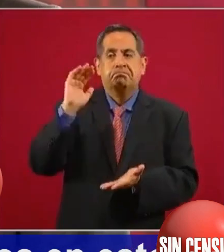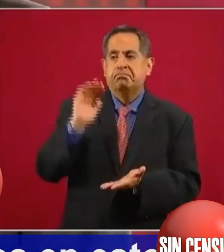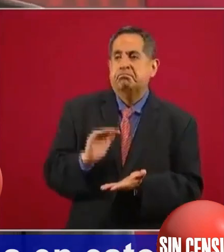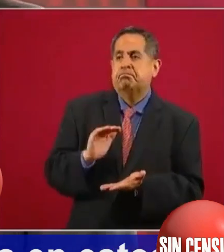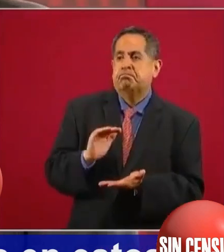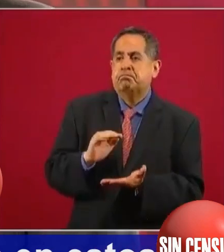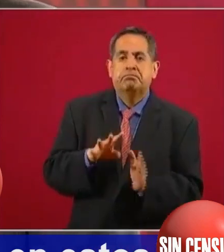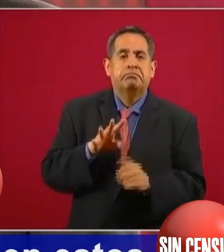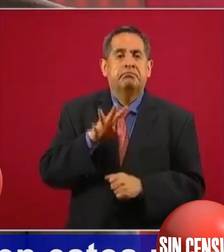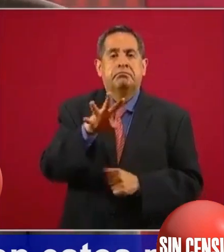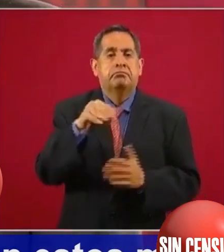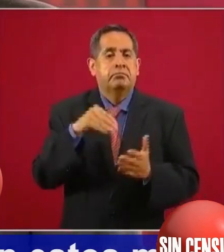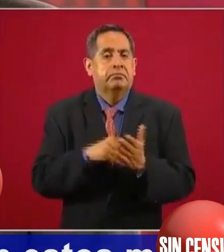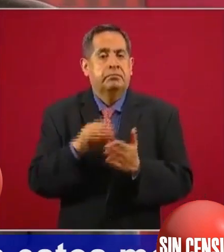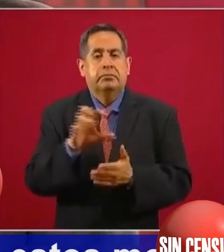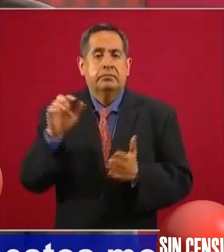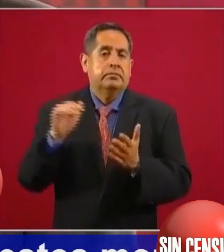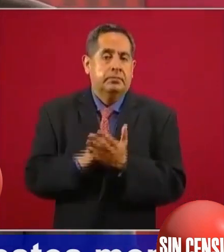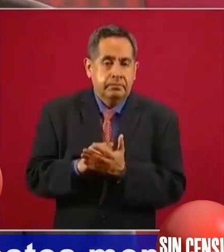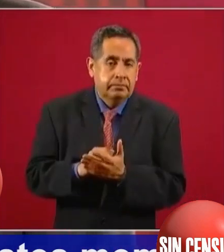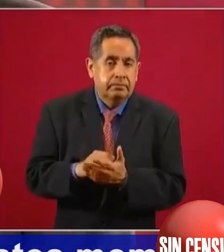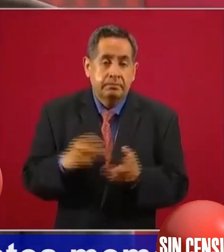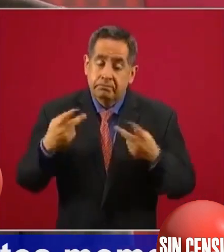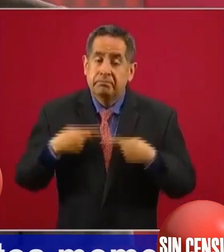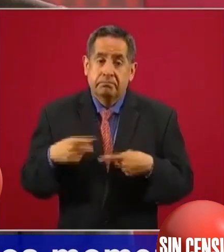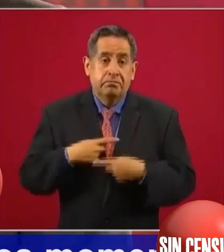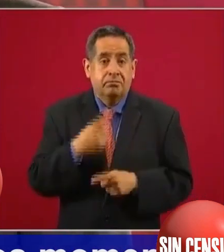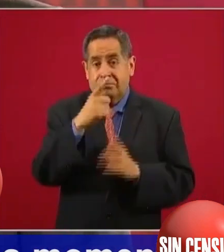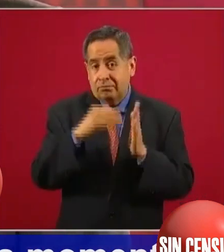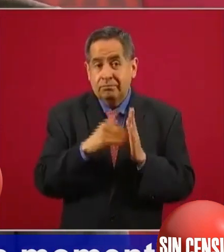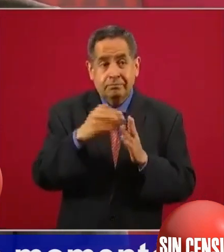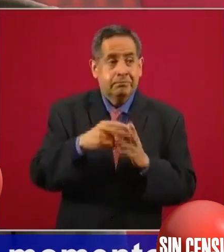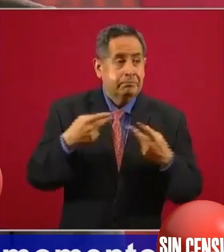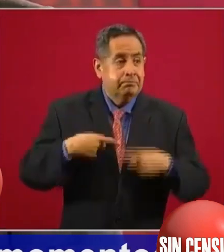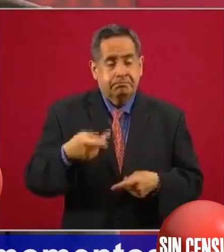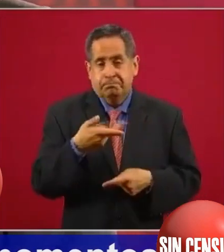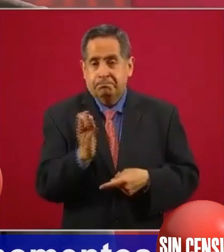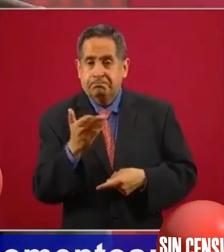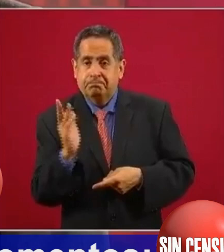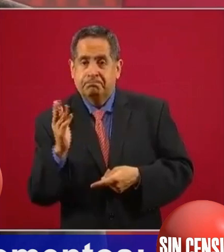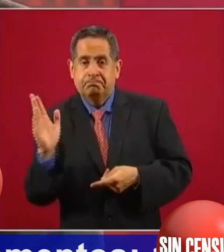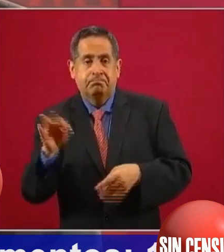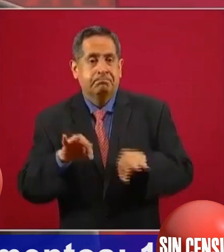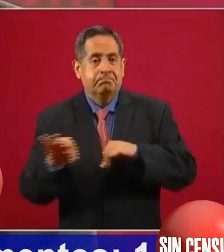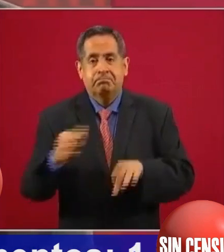19.500.000 a finales de julio.